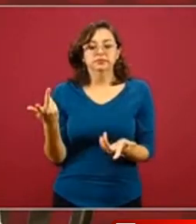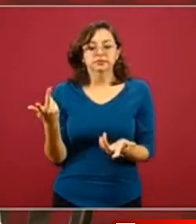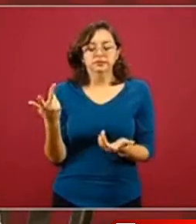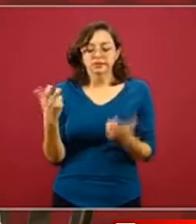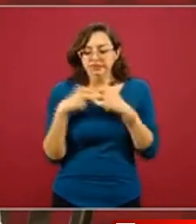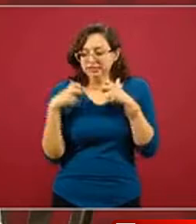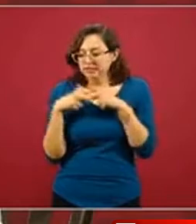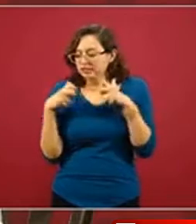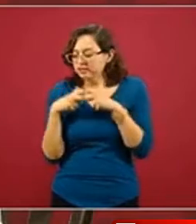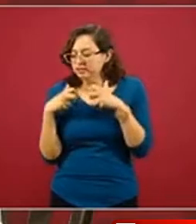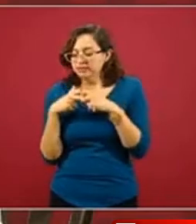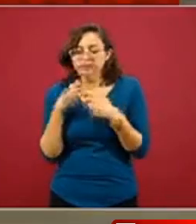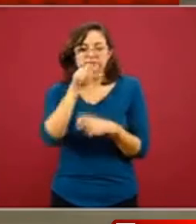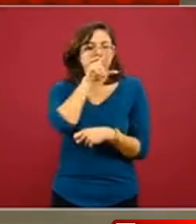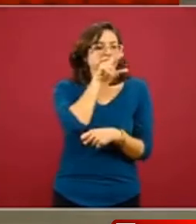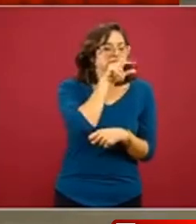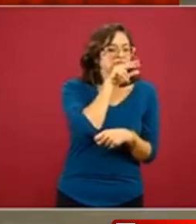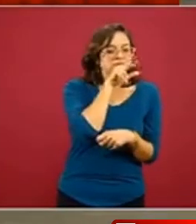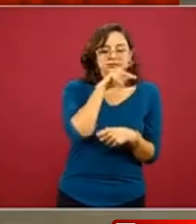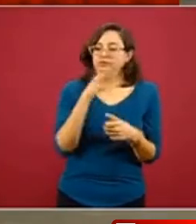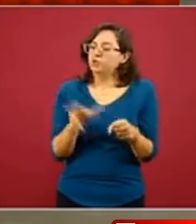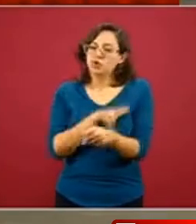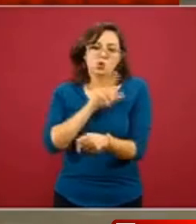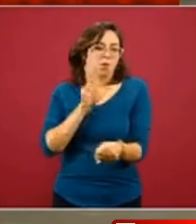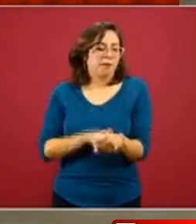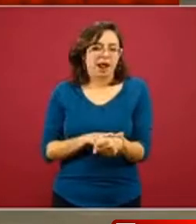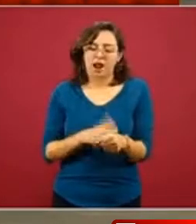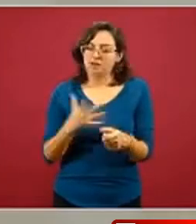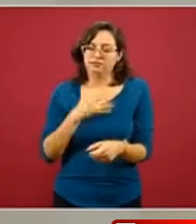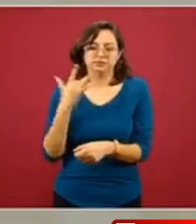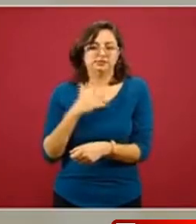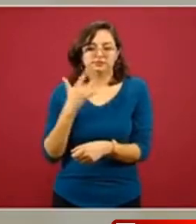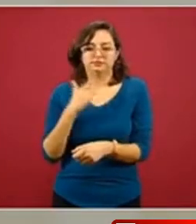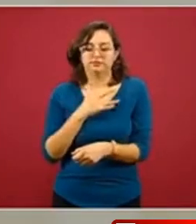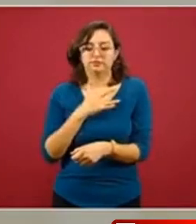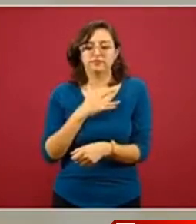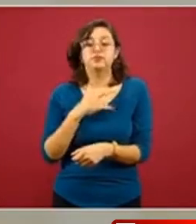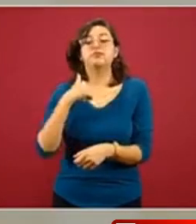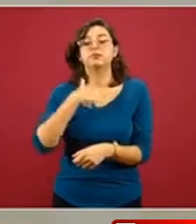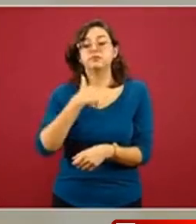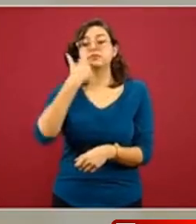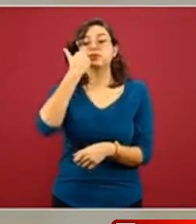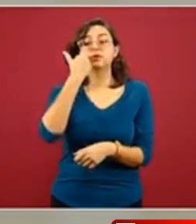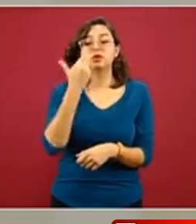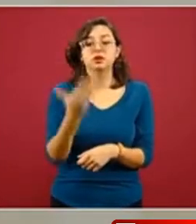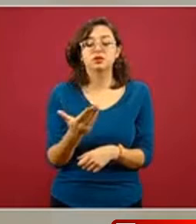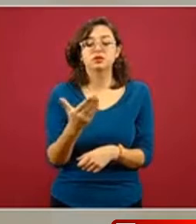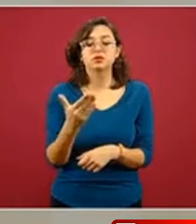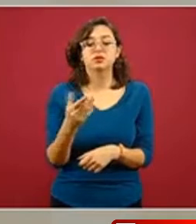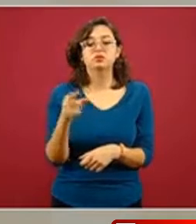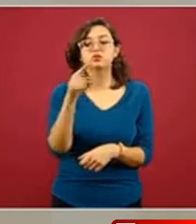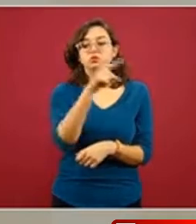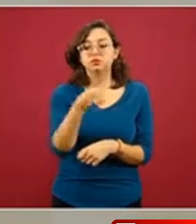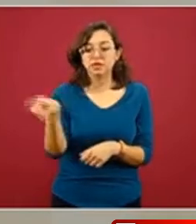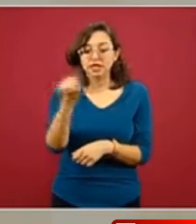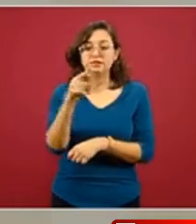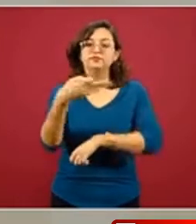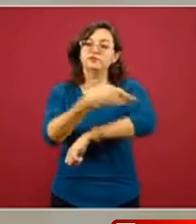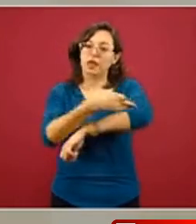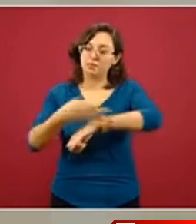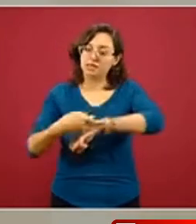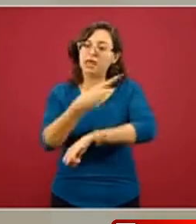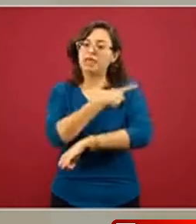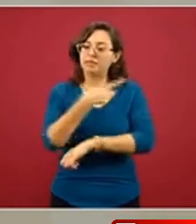esa angustia que se genera de manera natural, les quisiera invitar a que hagan simulacros